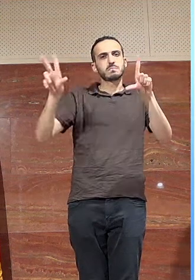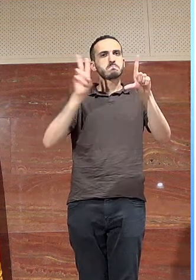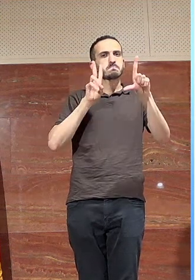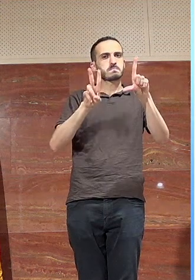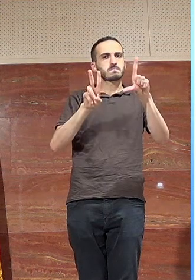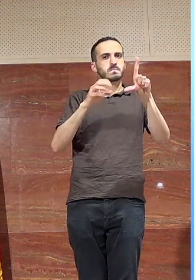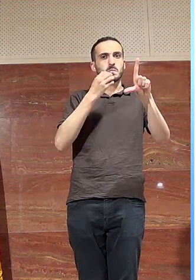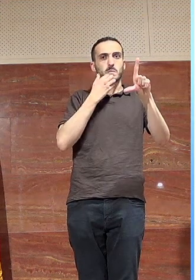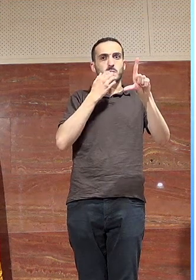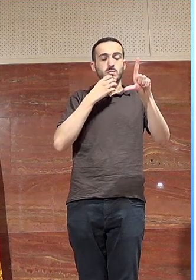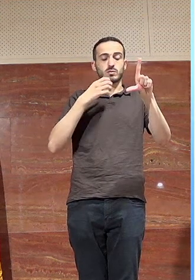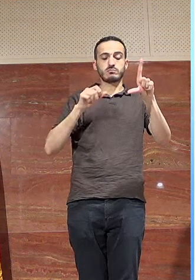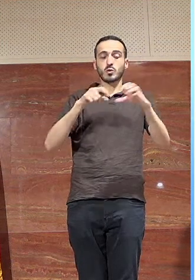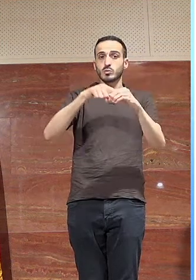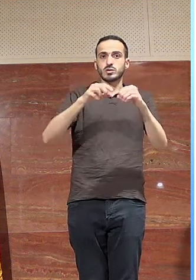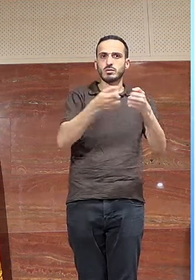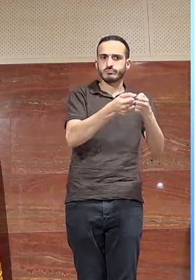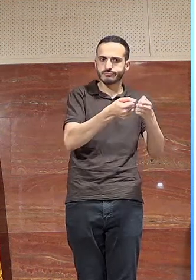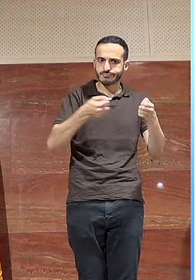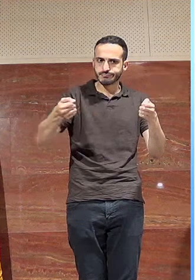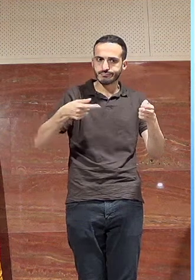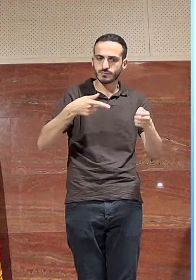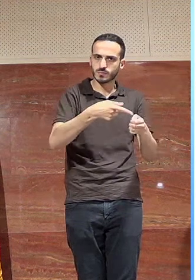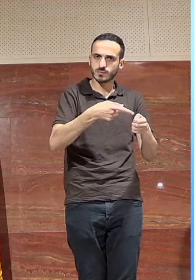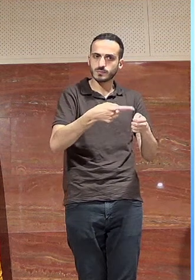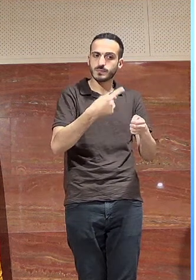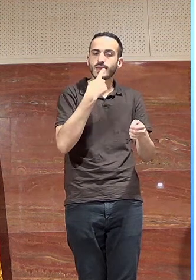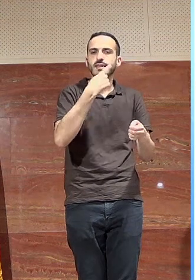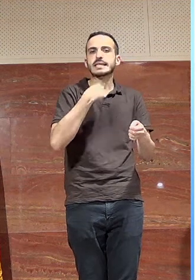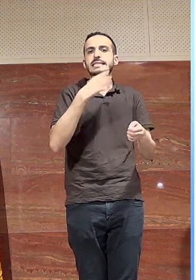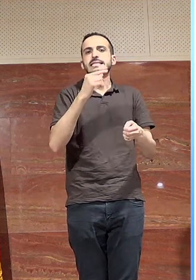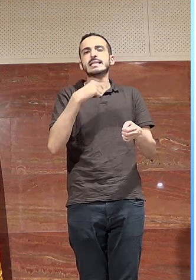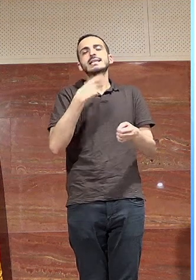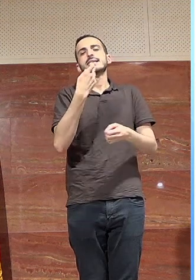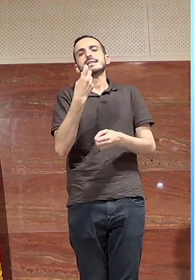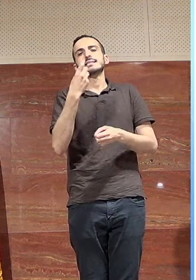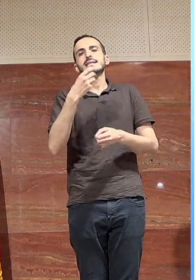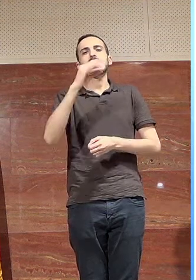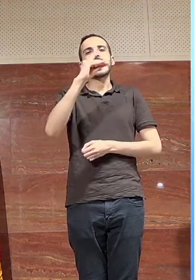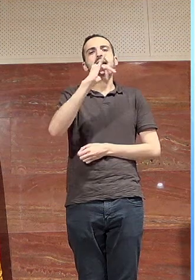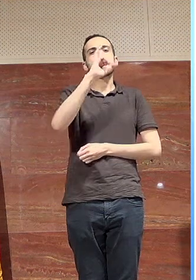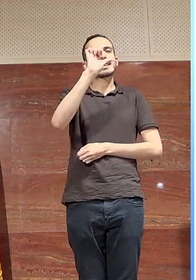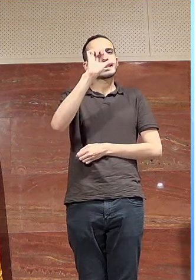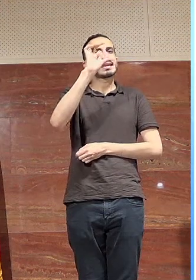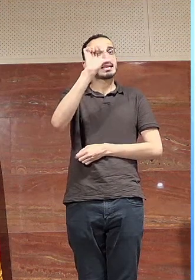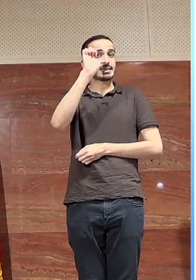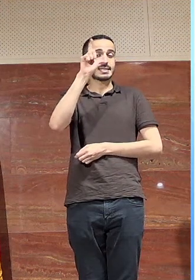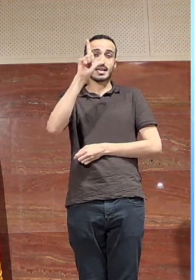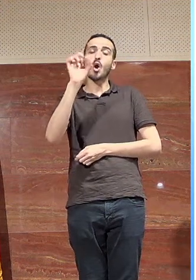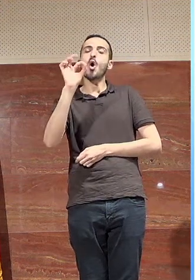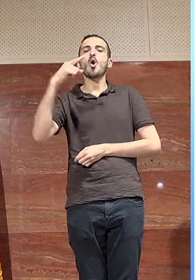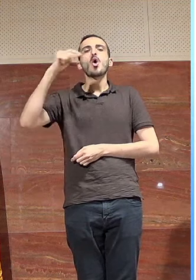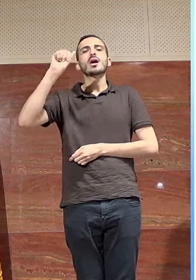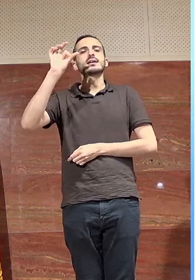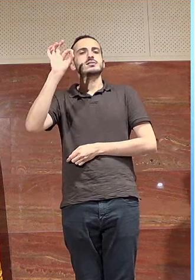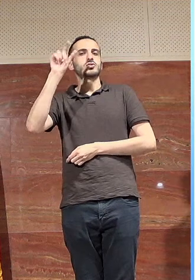al abrir el tapón de combustible, que indique si tenemos que suministrar diésel o gasolina, porque un error puede producir